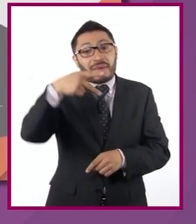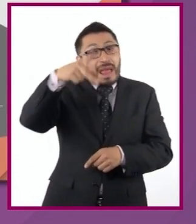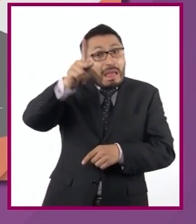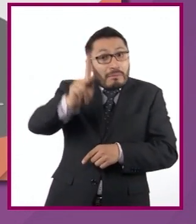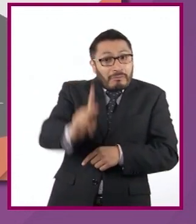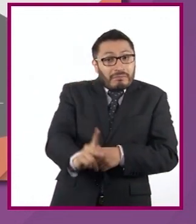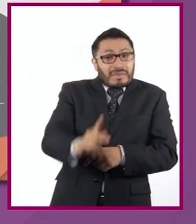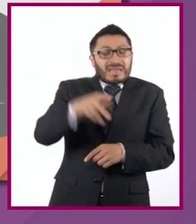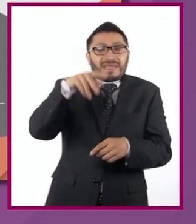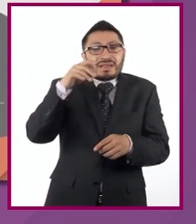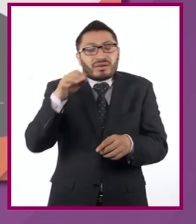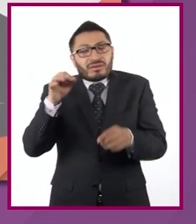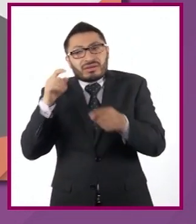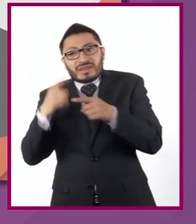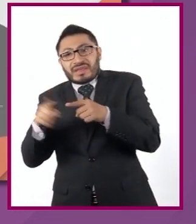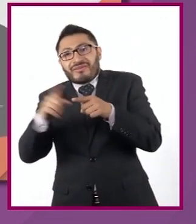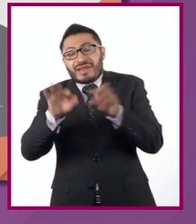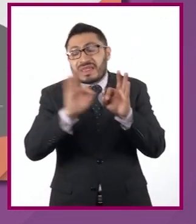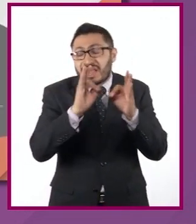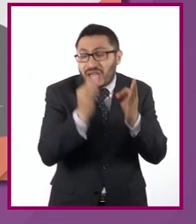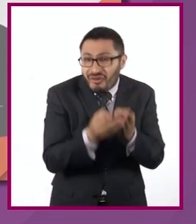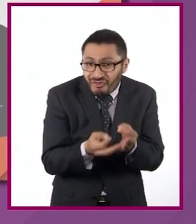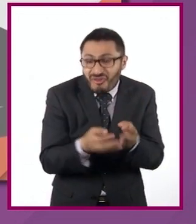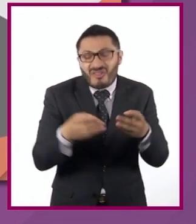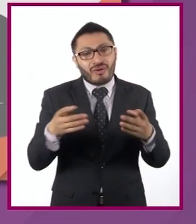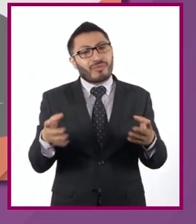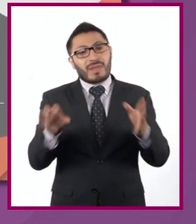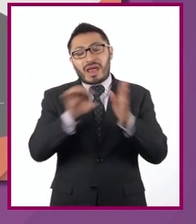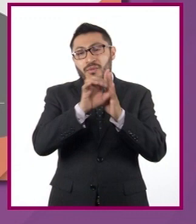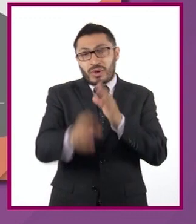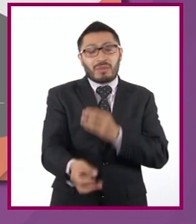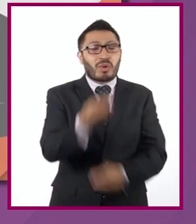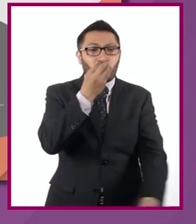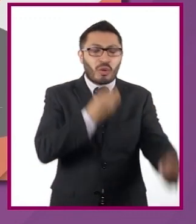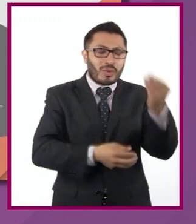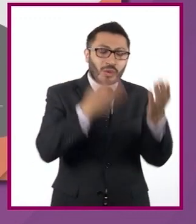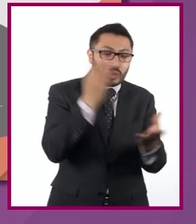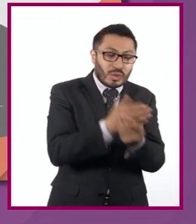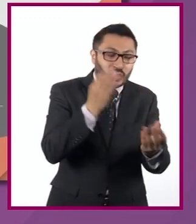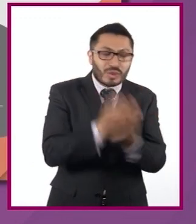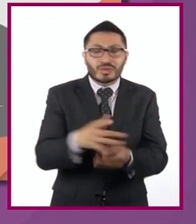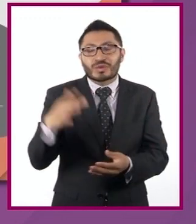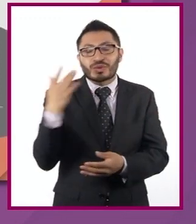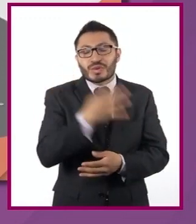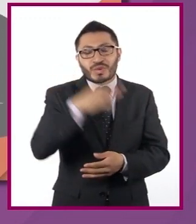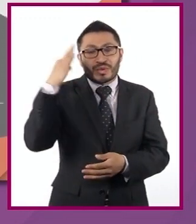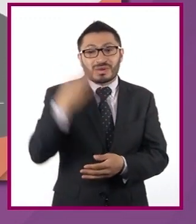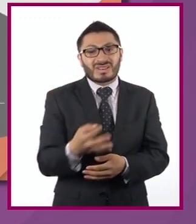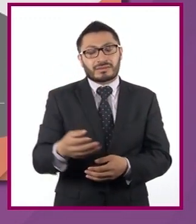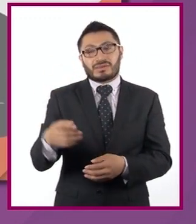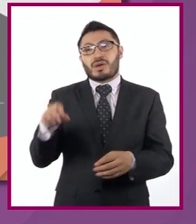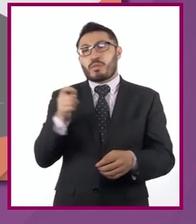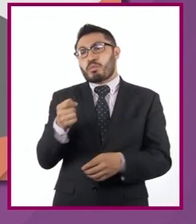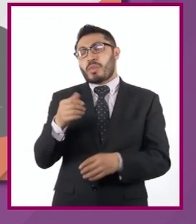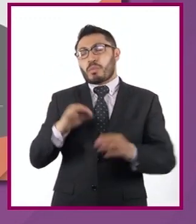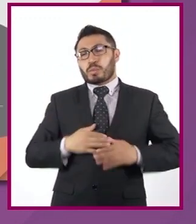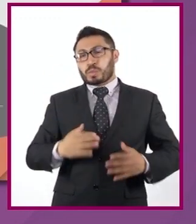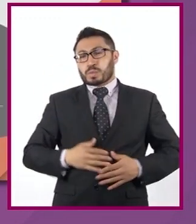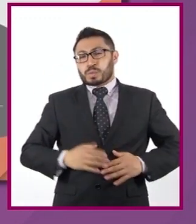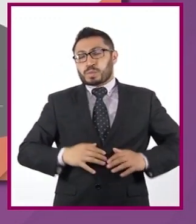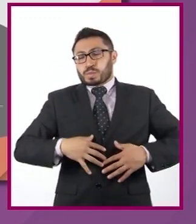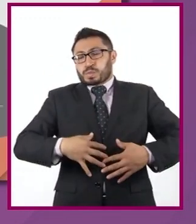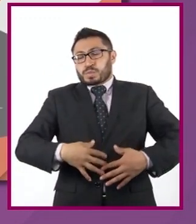la melodía que usamos. Comimos unos tacos fabulosos. Se me hizo un poco de pancita, pero ni